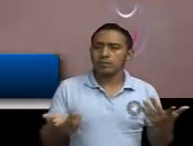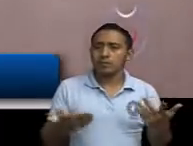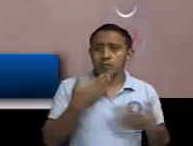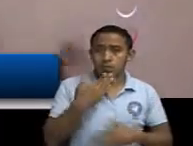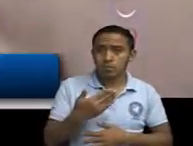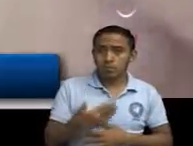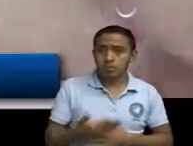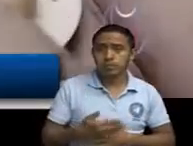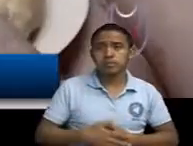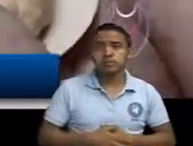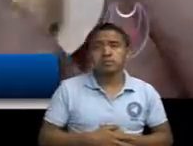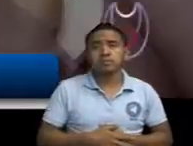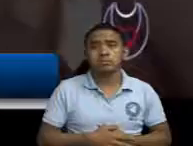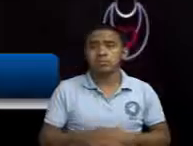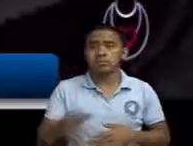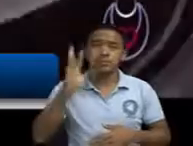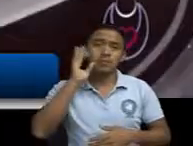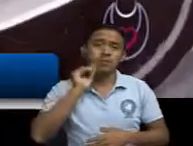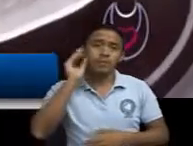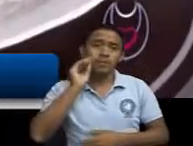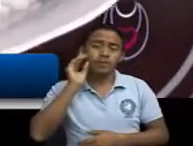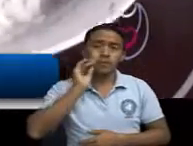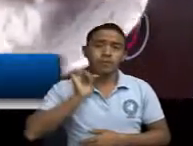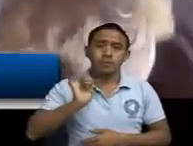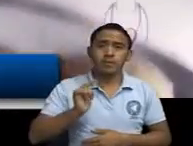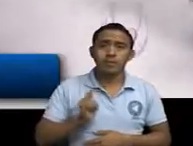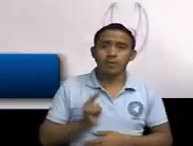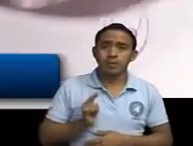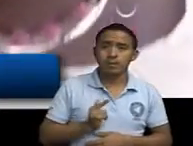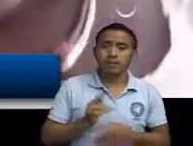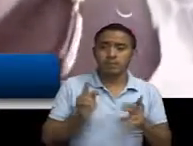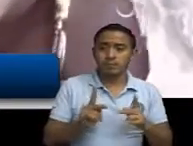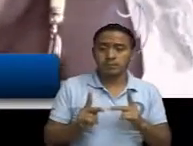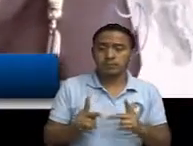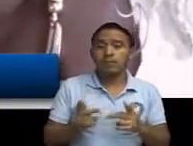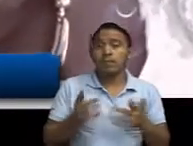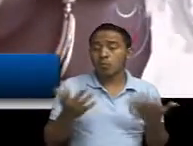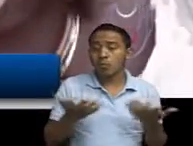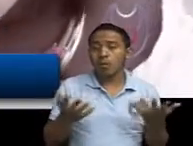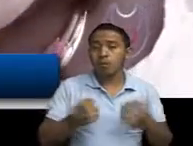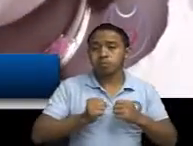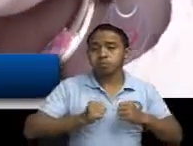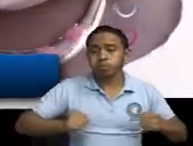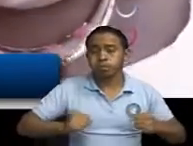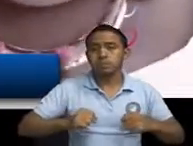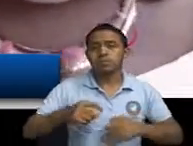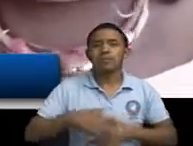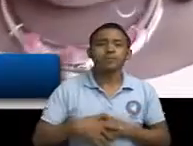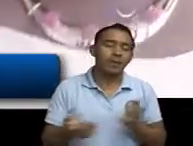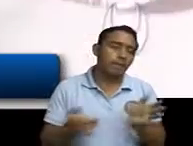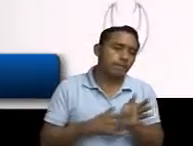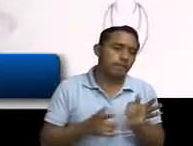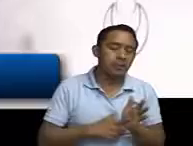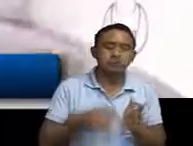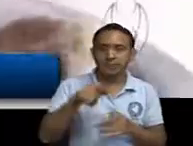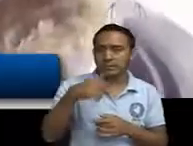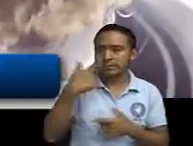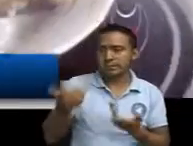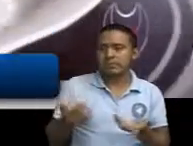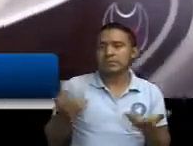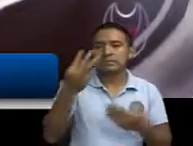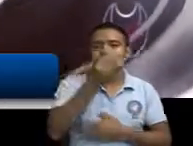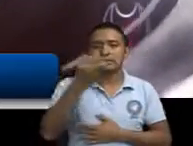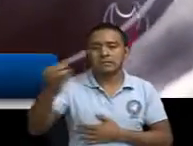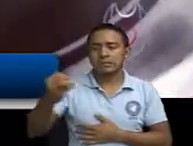licenciada, en esa experiencia que usted ha tenido en personas que tienen obesidad y que usted le dice, por ejemplo, llega donde usted con 300